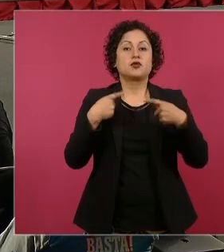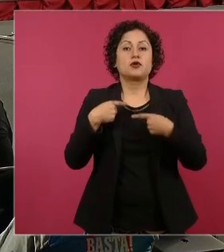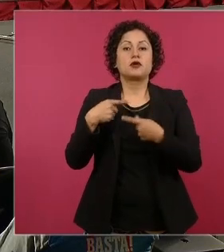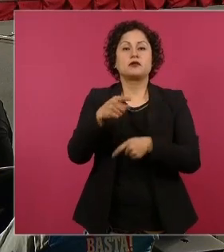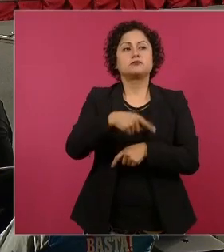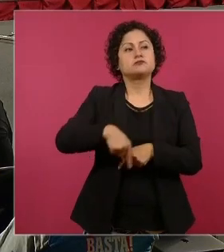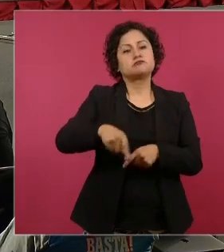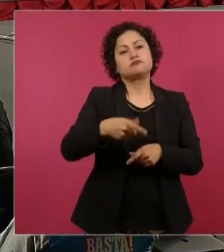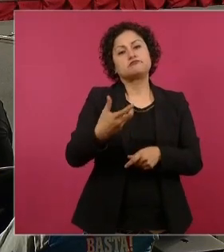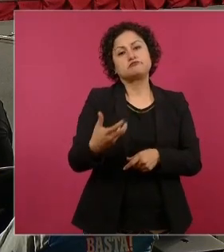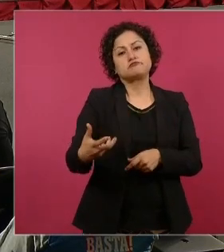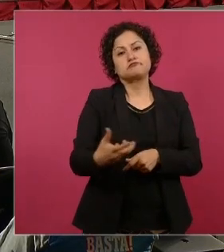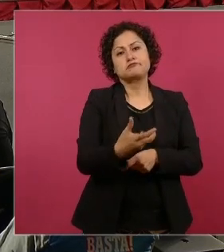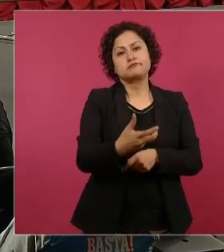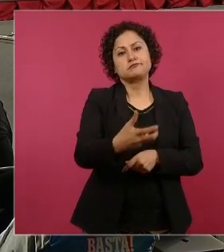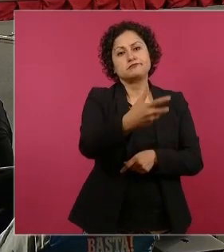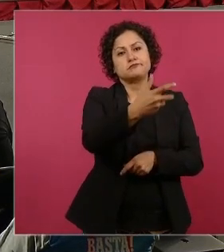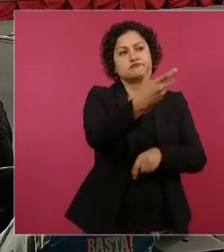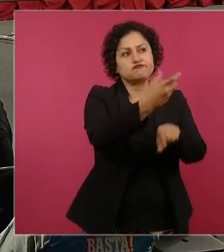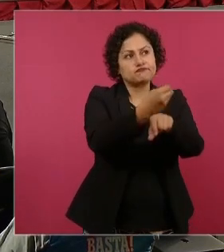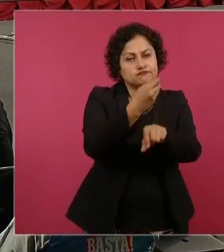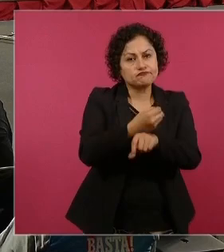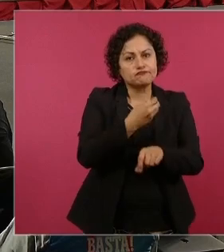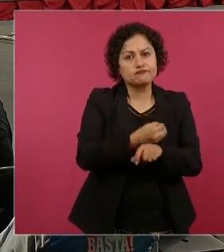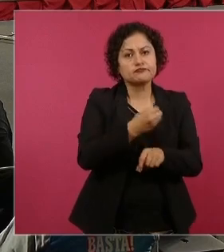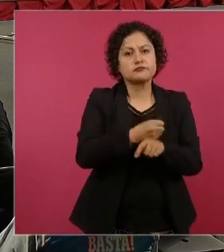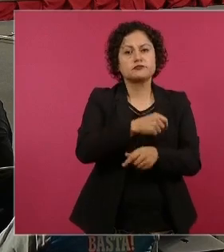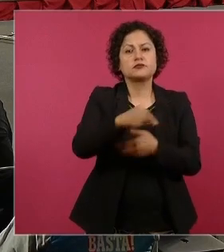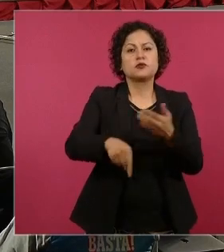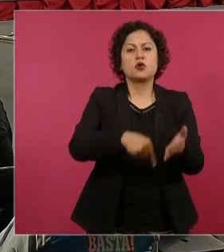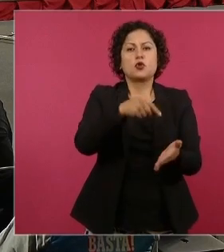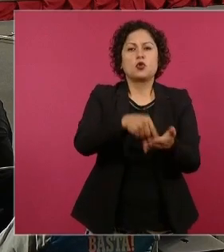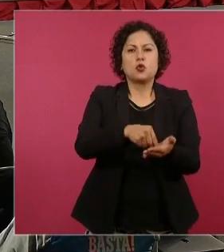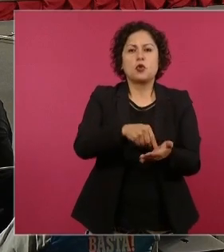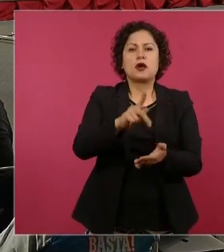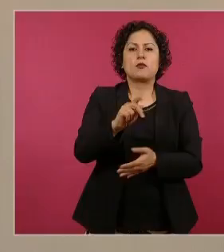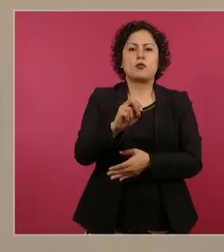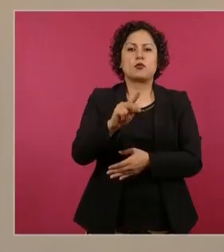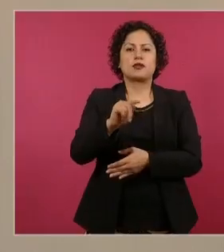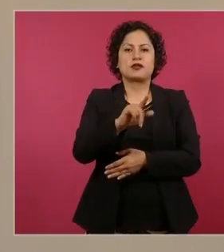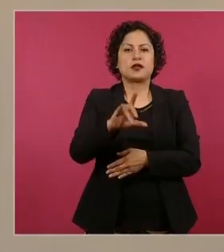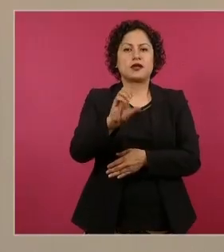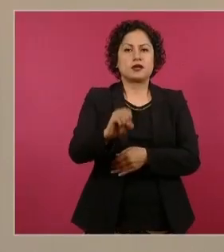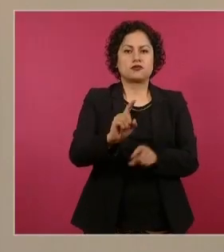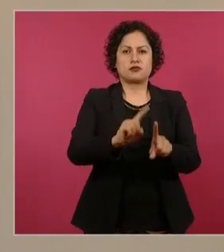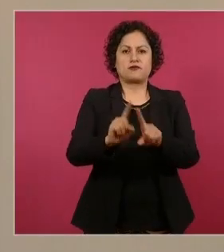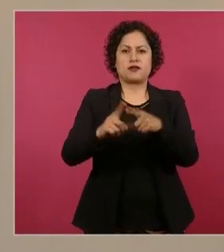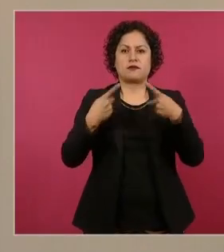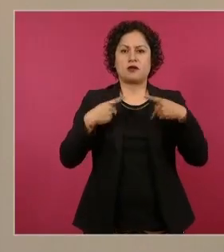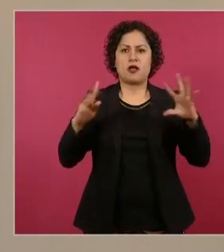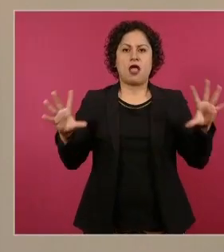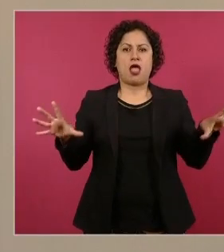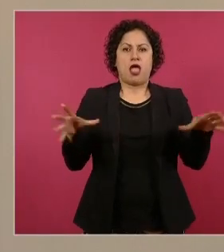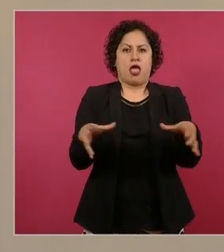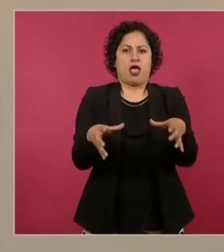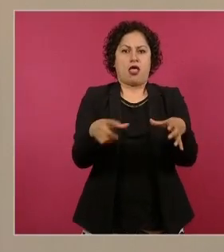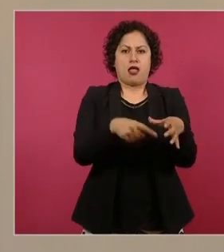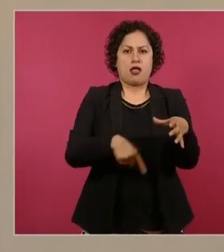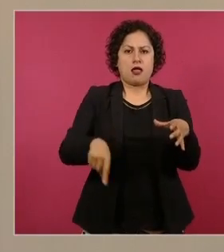tequio y al arribar a un paraje conocido como Portillo Semilla, fueron emboscados por varias personas, entre ellos los